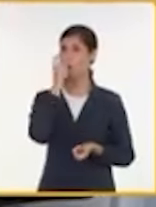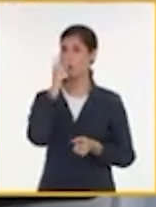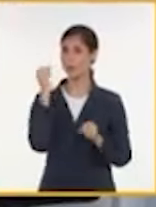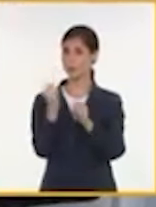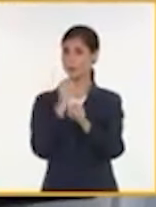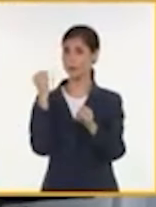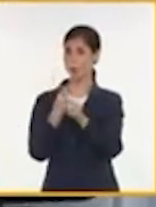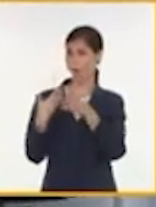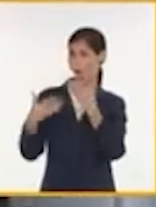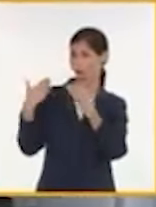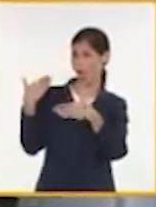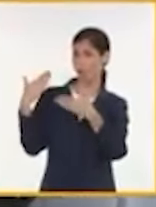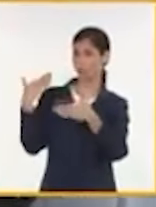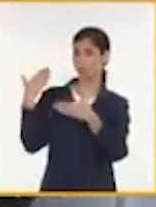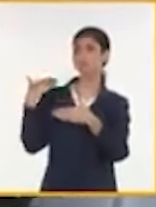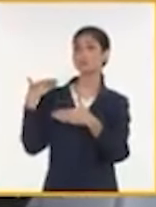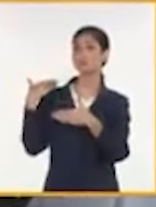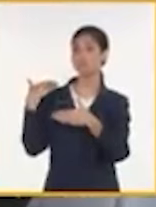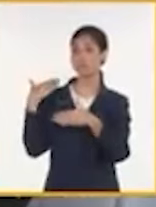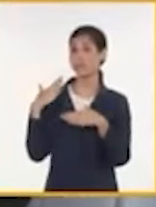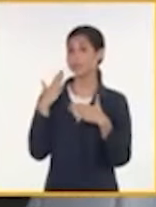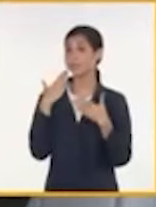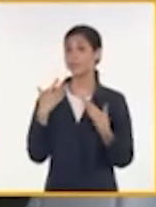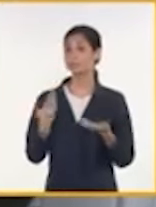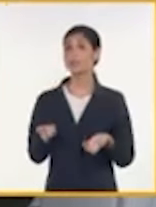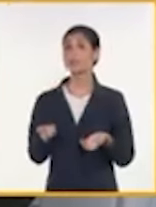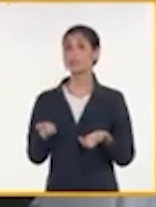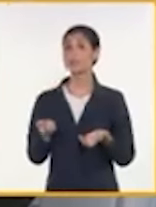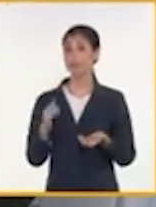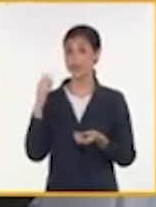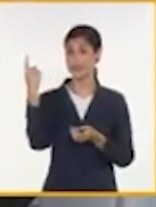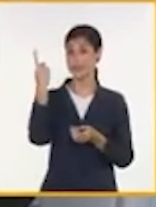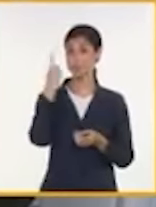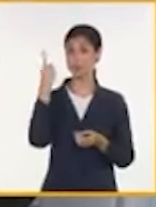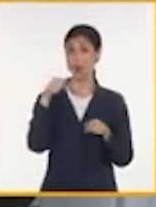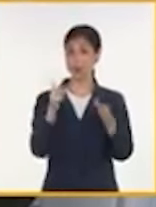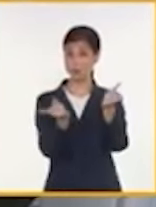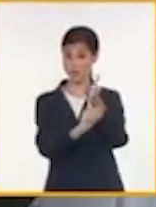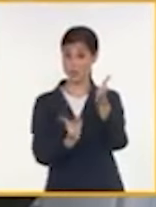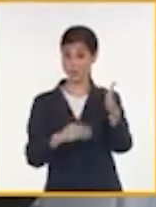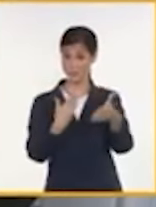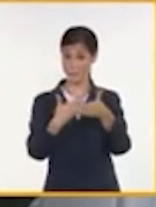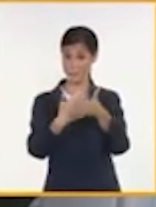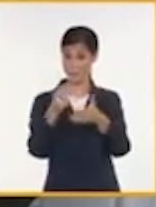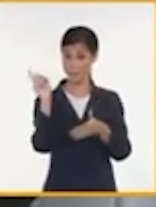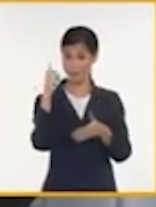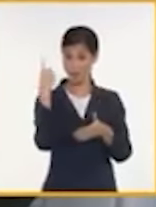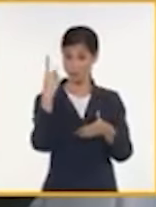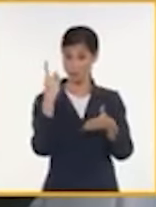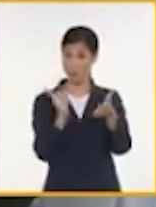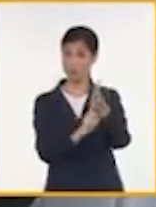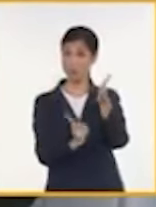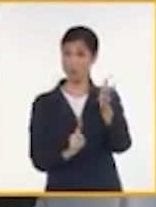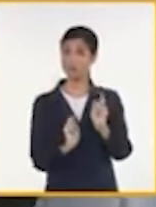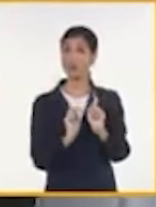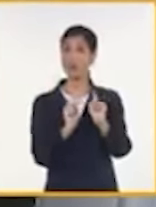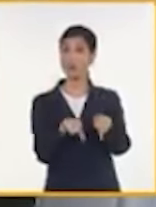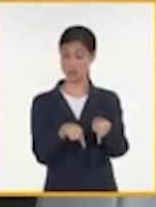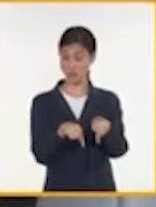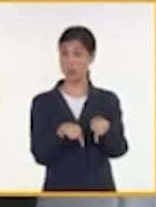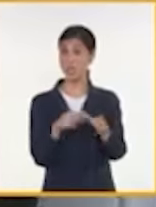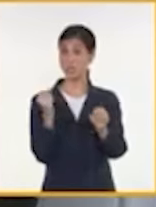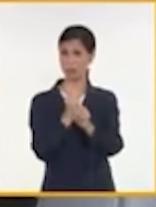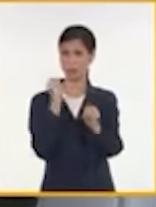de carga de la unión nacional eléctrica este individuo cumpliendo orientaciones de terroristas cubanos en los